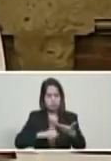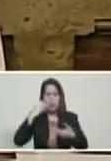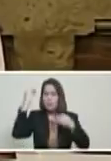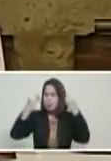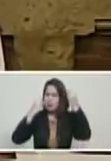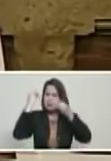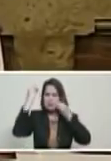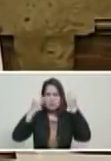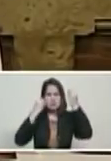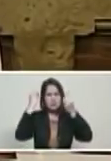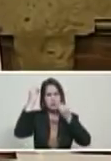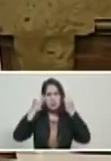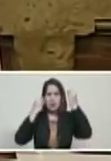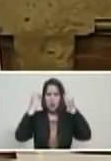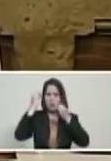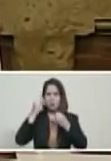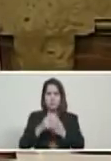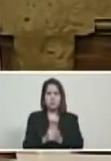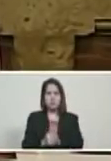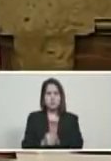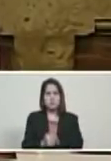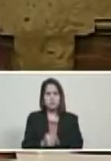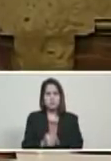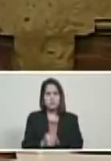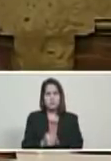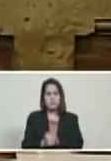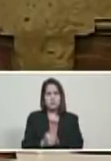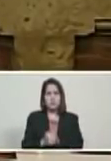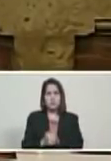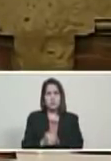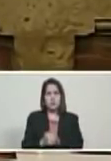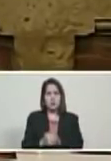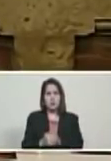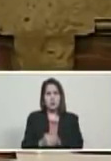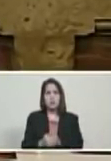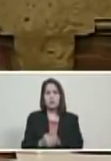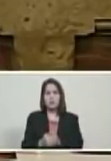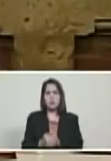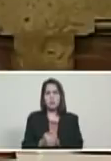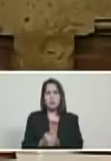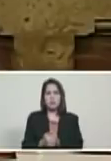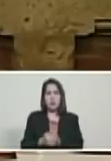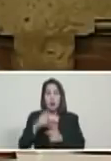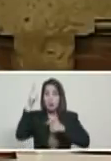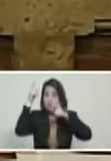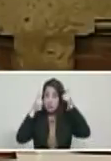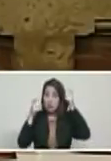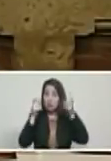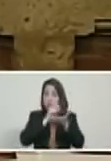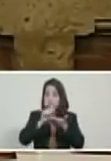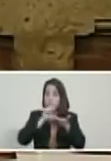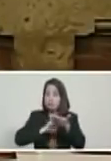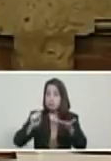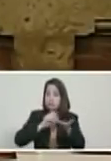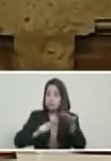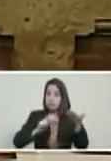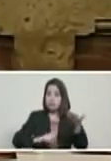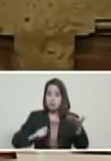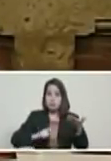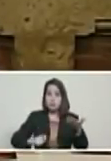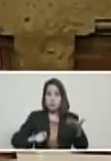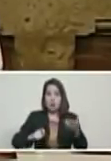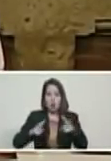diseñado por la mente maravillosa de nuestro comandante Hugo Chávez Frías, el arco minero del